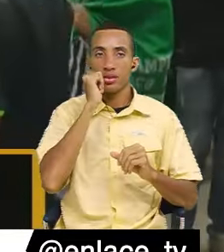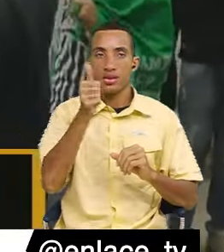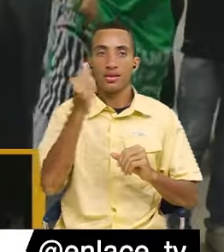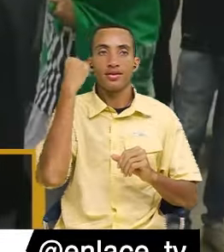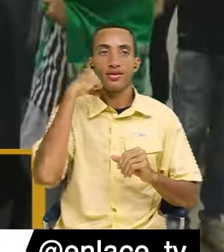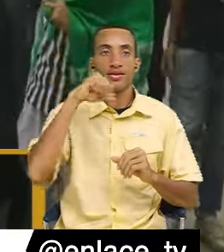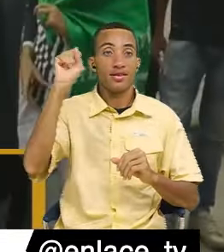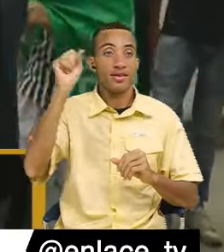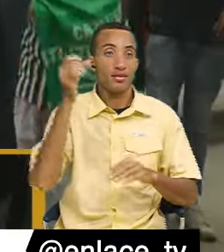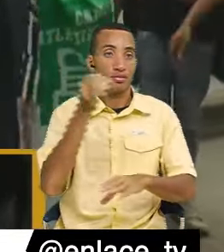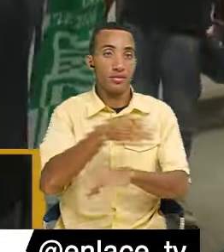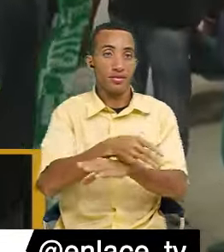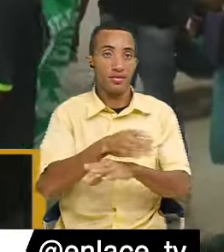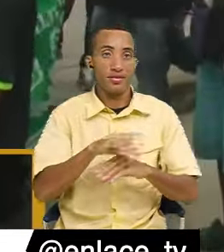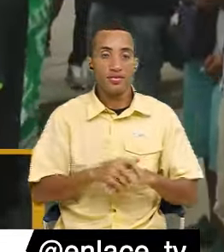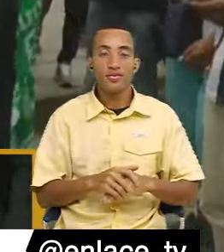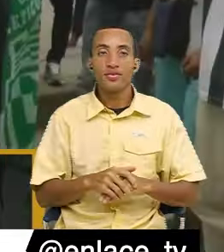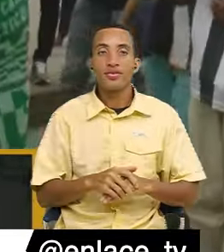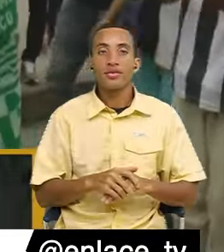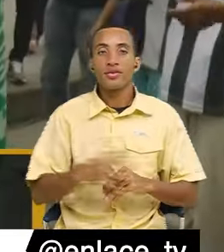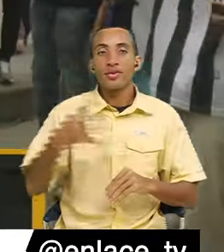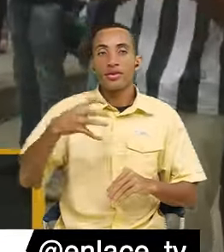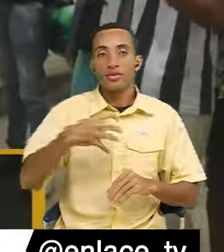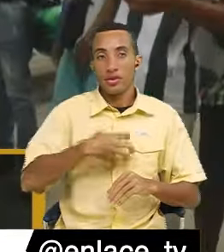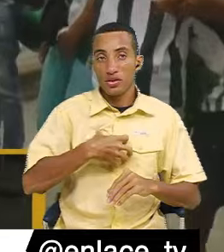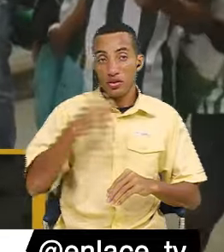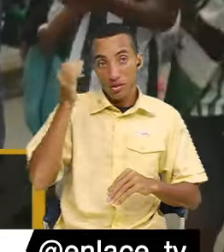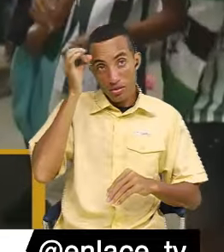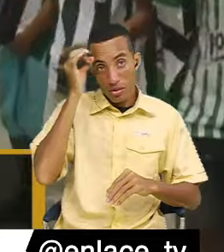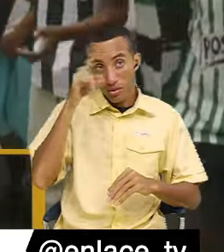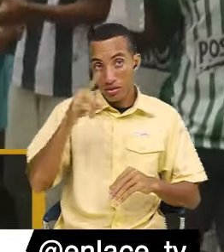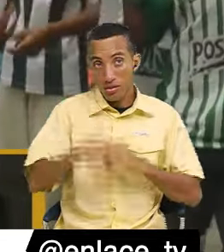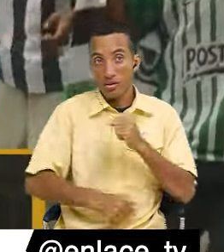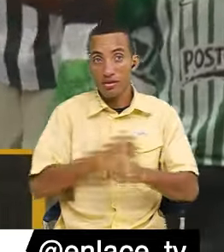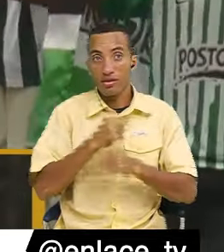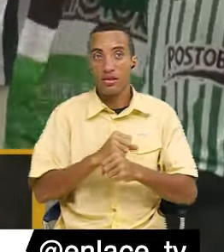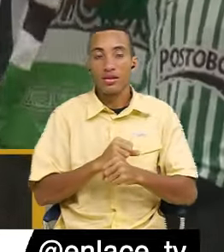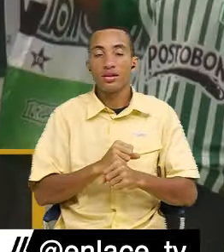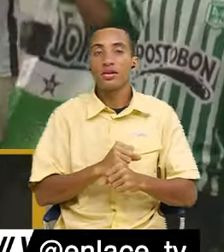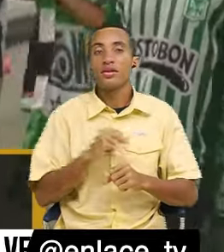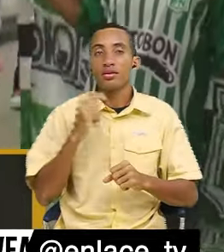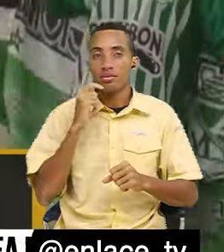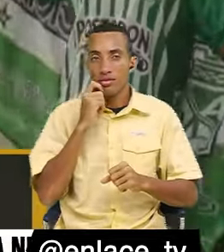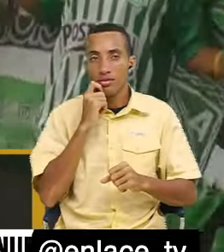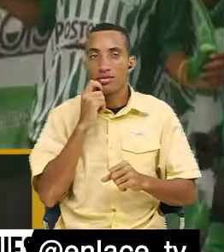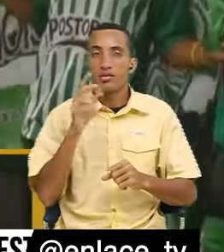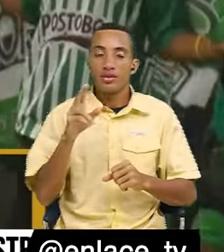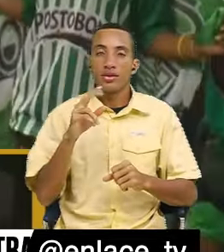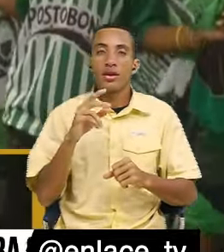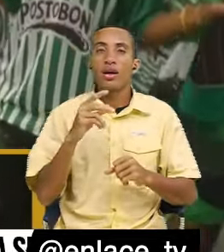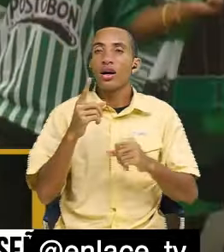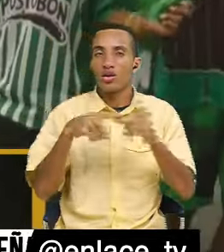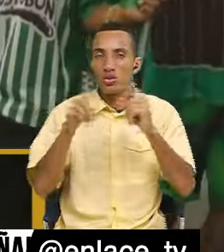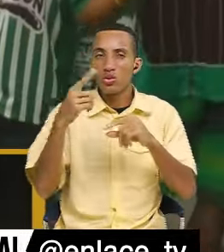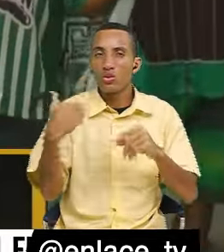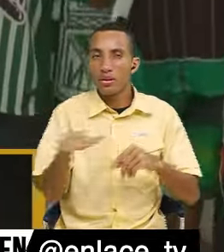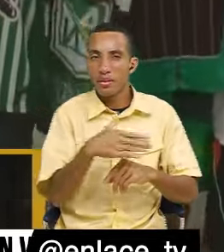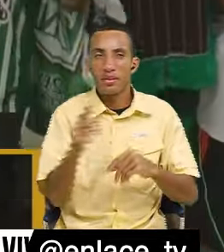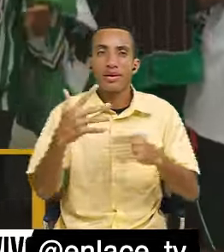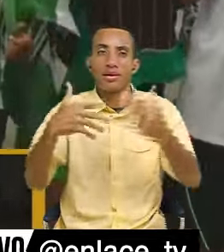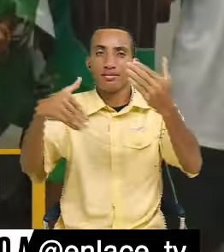Dios. Nacional es campeón este año, ¿qué piensan? Pues la verdad estamos ilusionados con el equipo, aunque se nos han ido muchos jugadores, pero